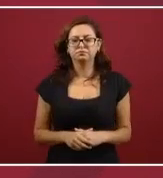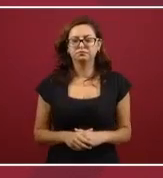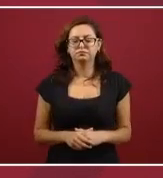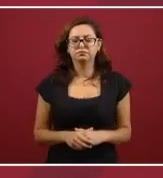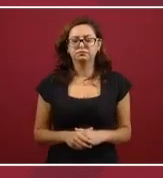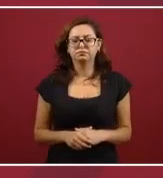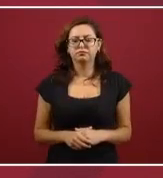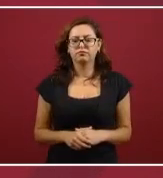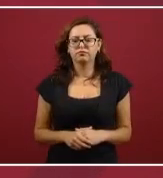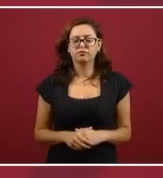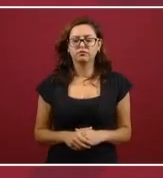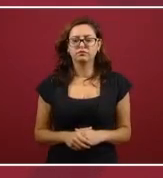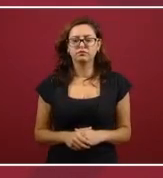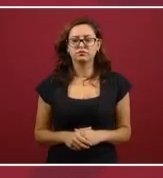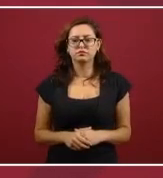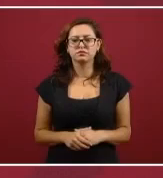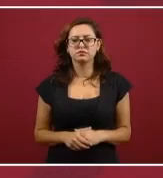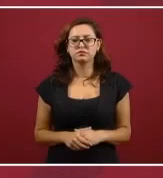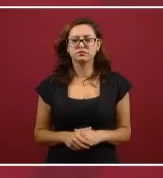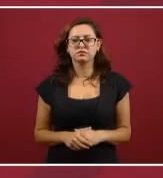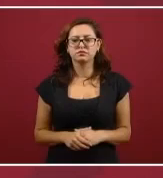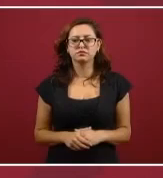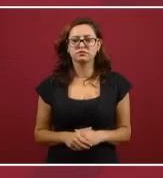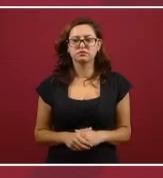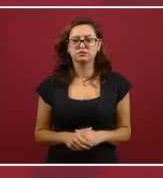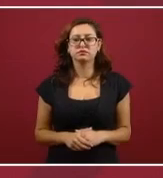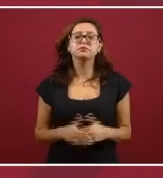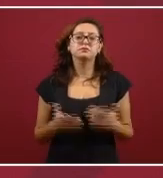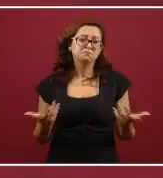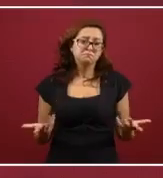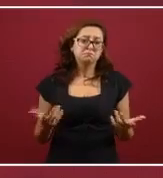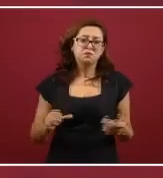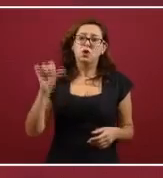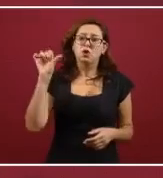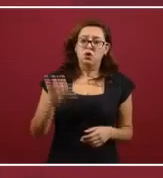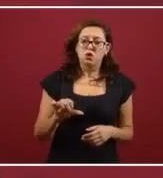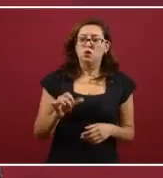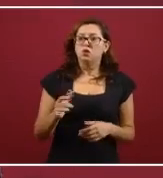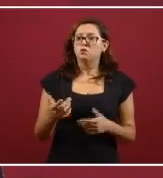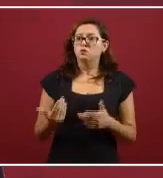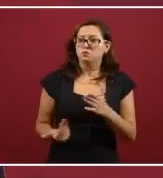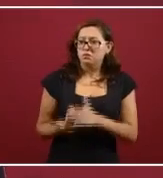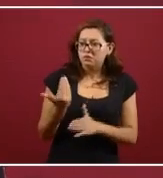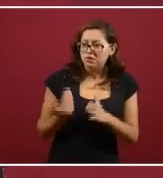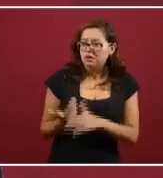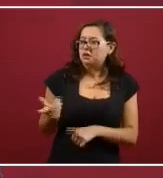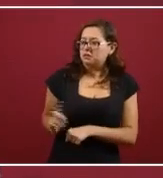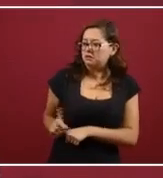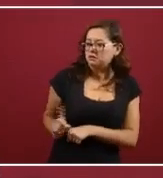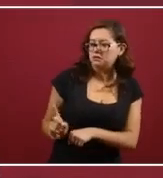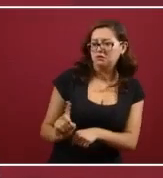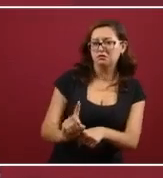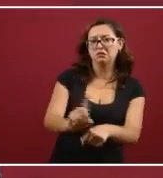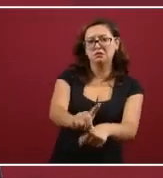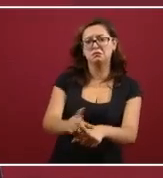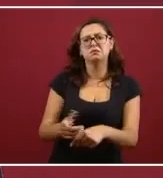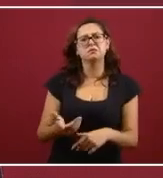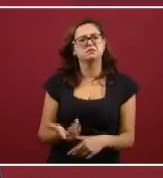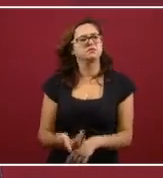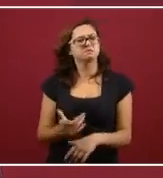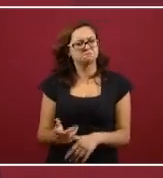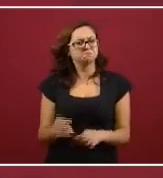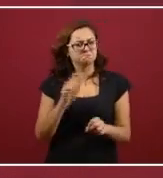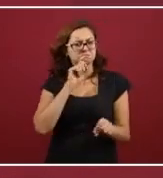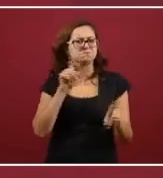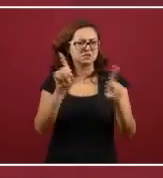Para eso también son estas conferencias, estos diálogos circulares. No